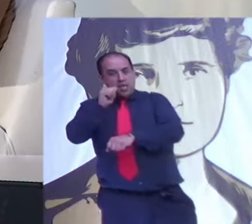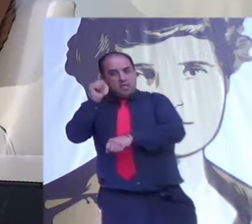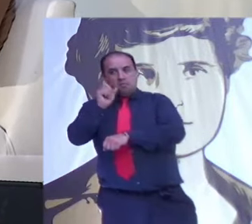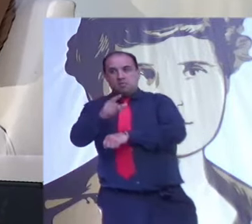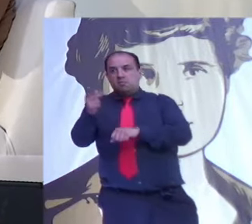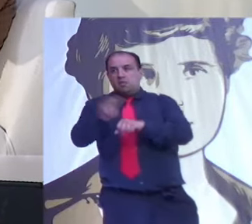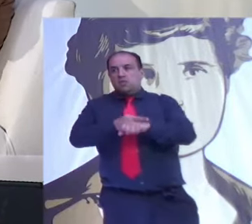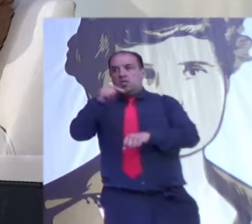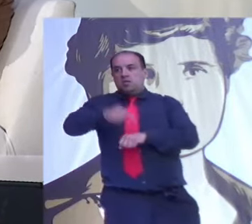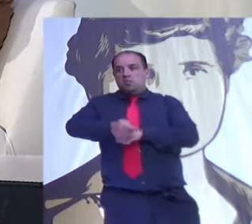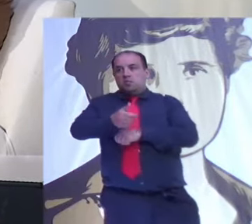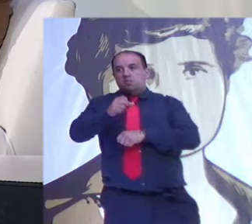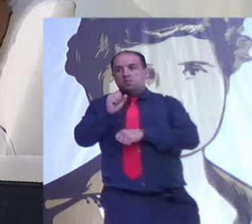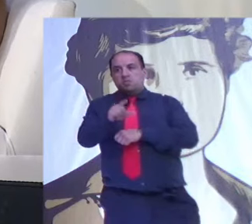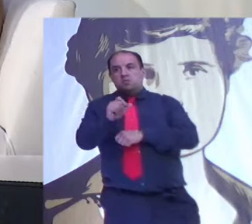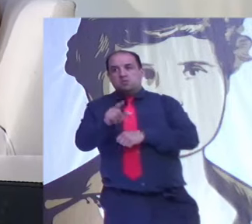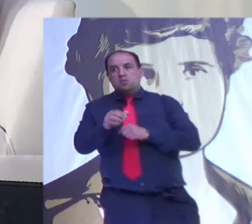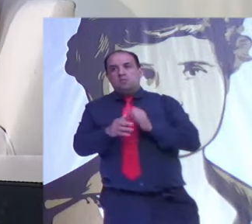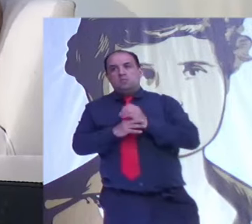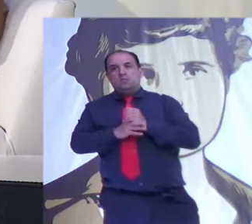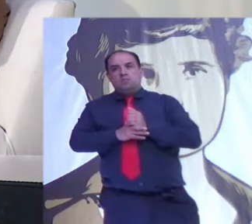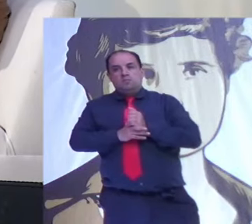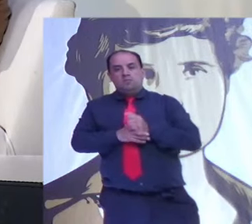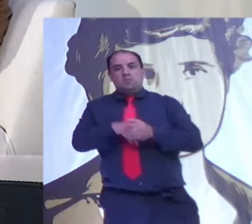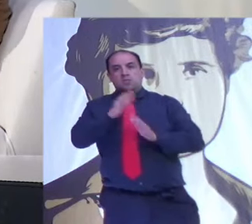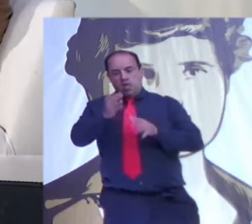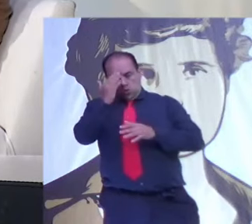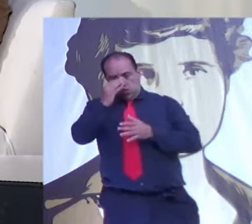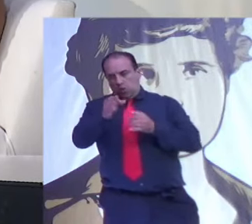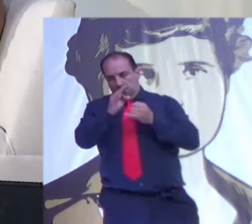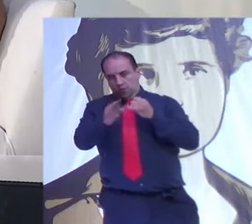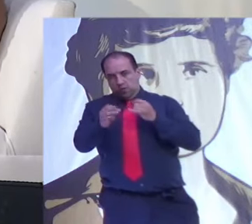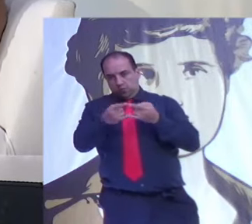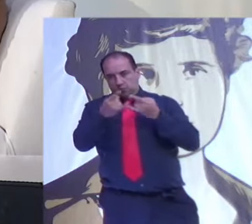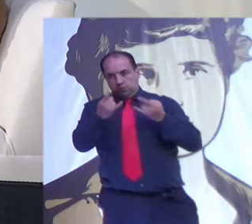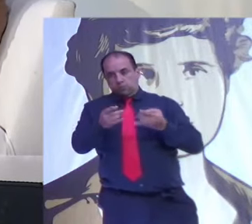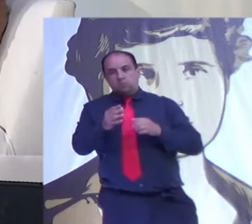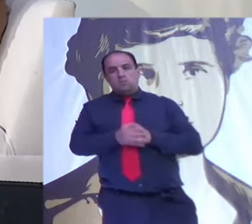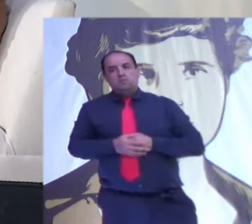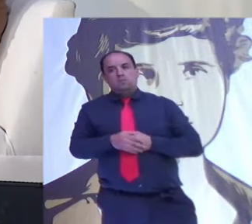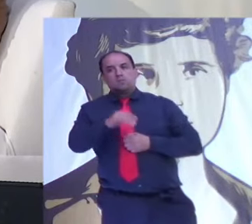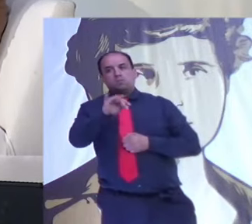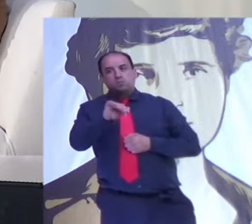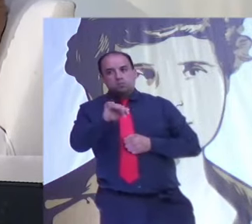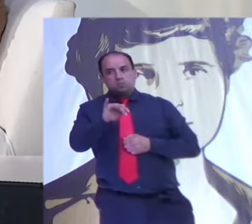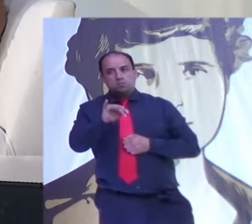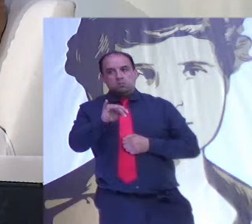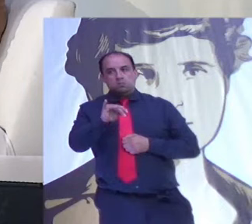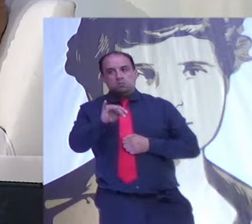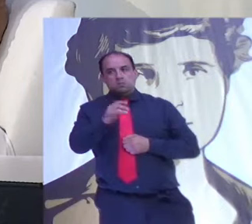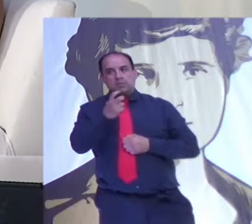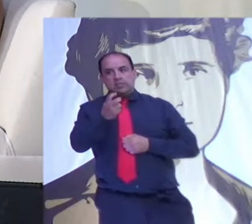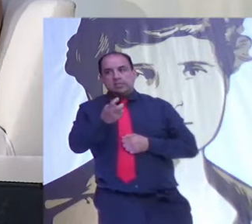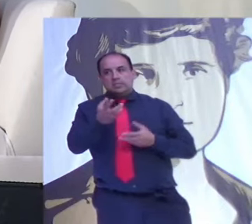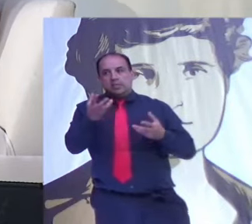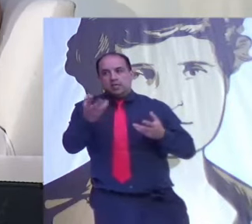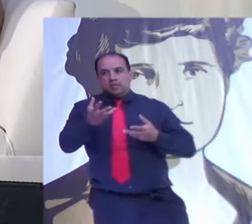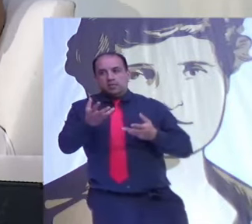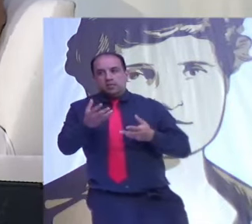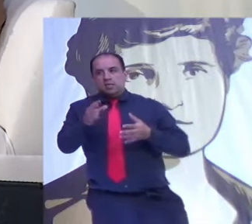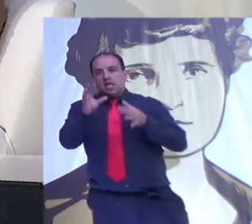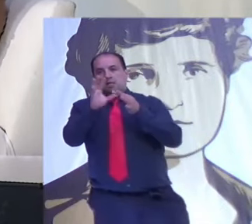un poco lo mismo. Yo me fijé, porque yo ya conozco el final, y sí logras provocar eso, ¿no? Que estaba hablando